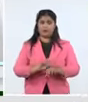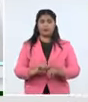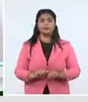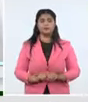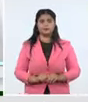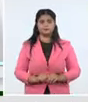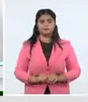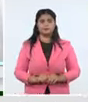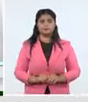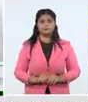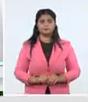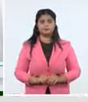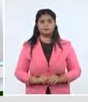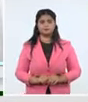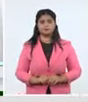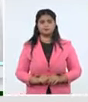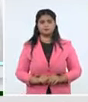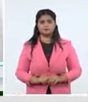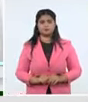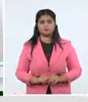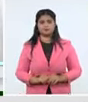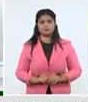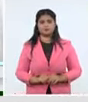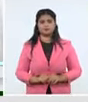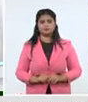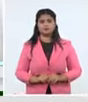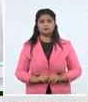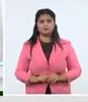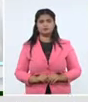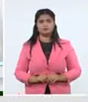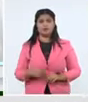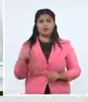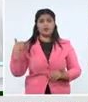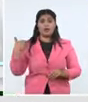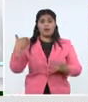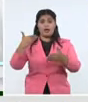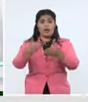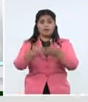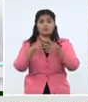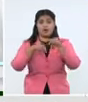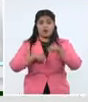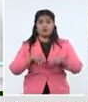país, y ya en toda la pandemia se acumulan